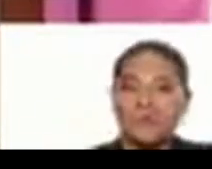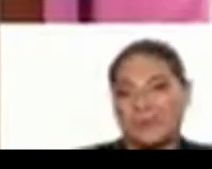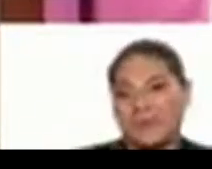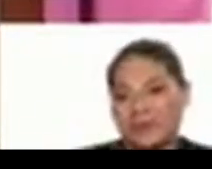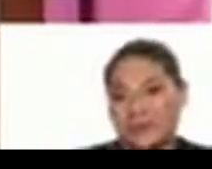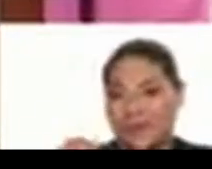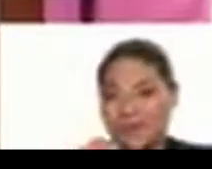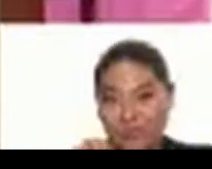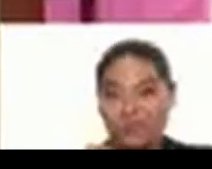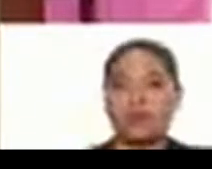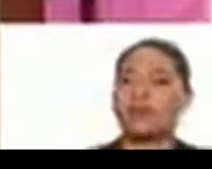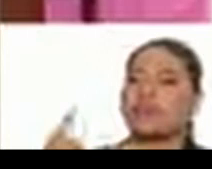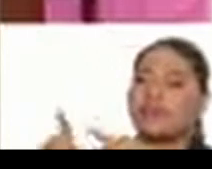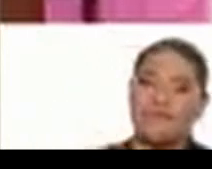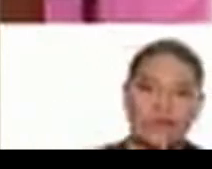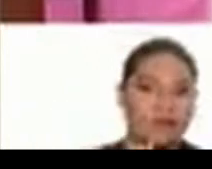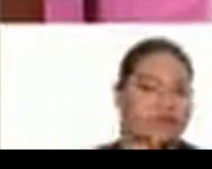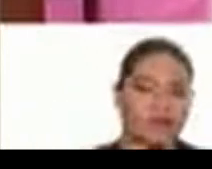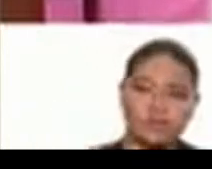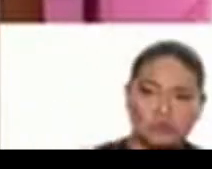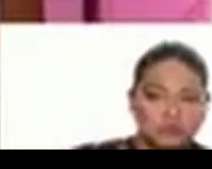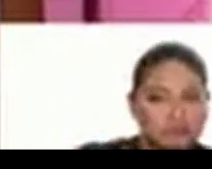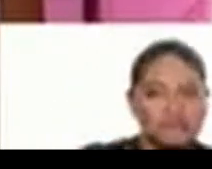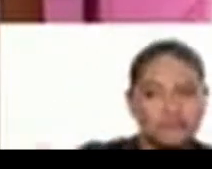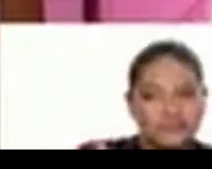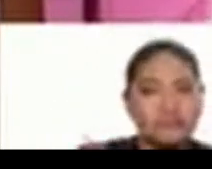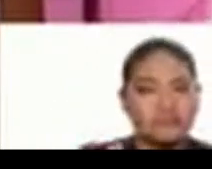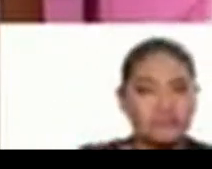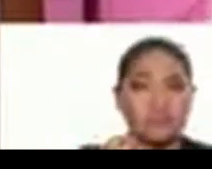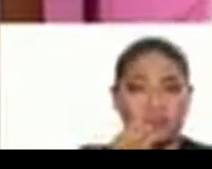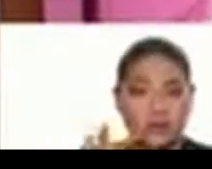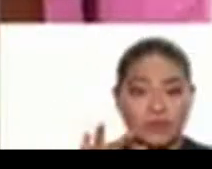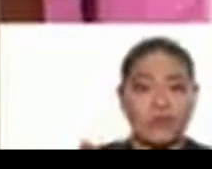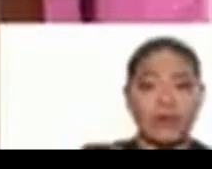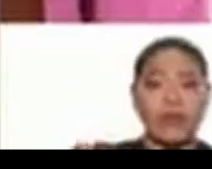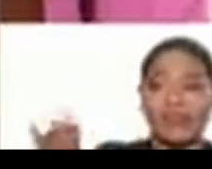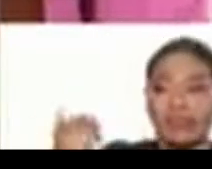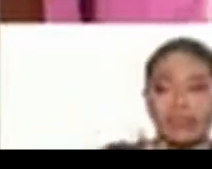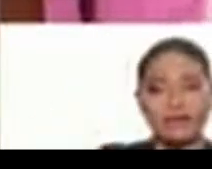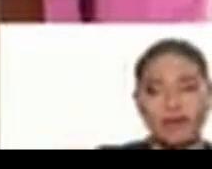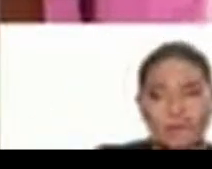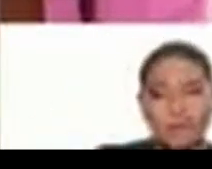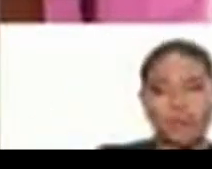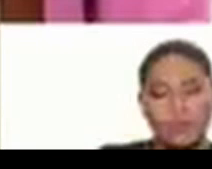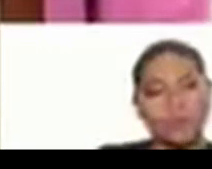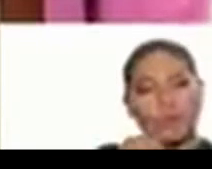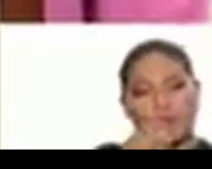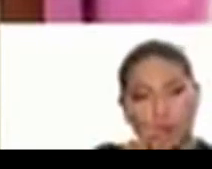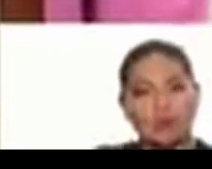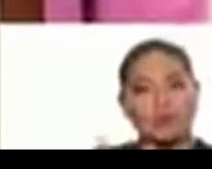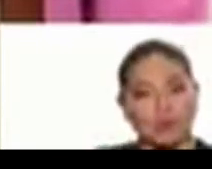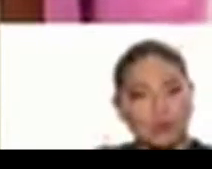los distintos mecanismos de integración regional y subregional, los cuales han contribuido de manera decisiva en